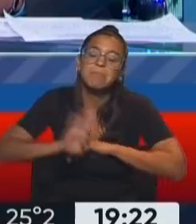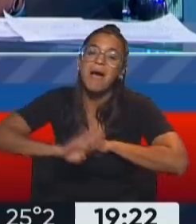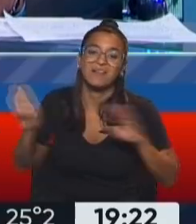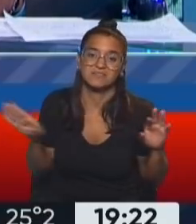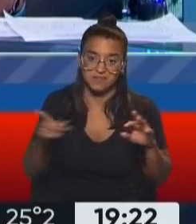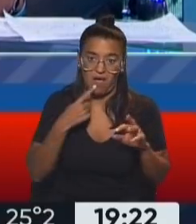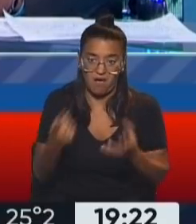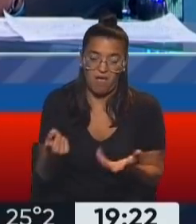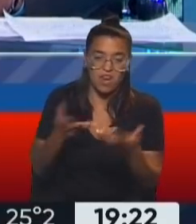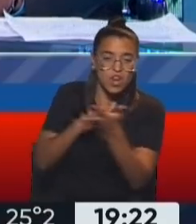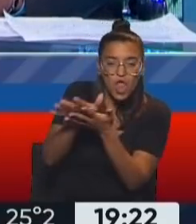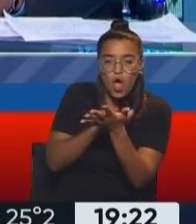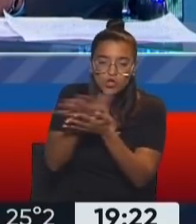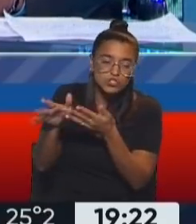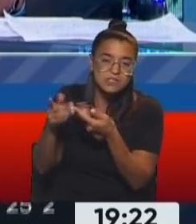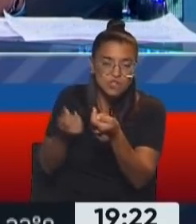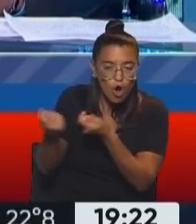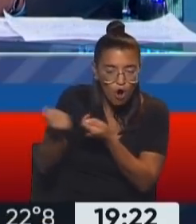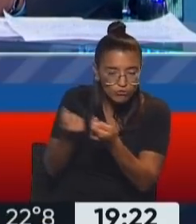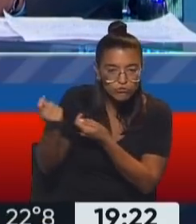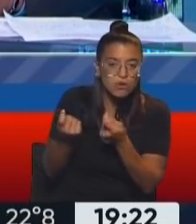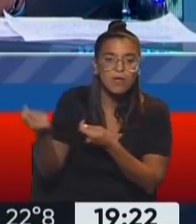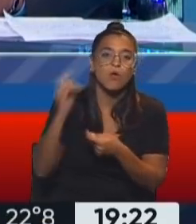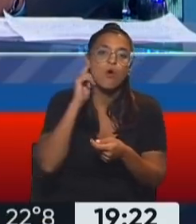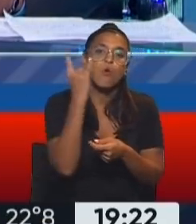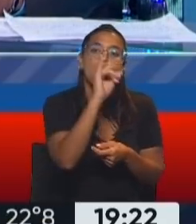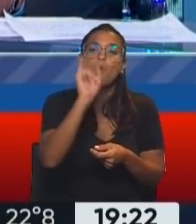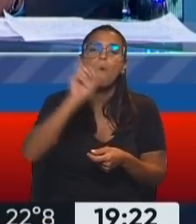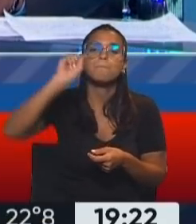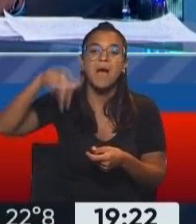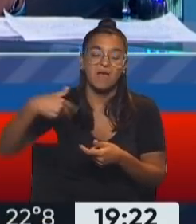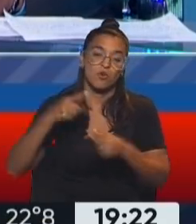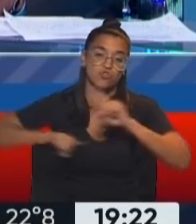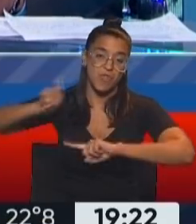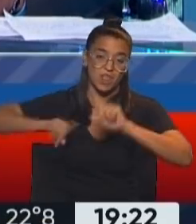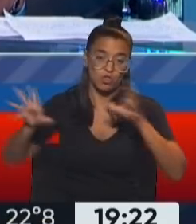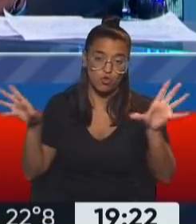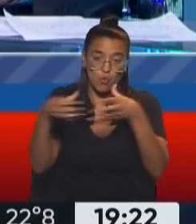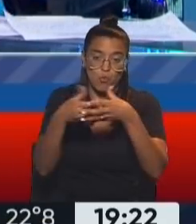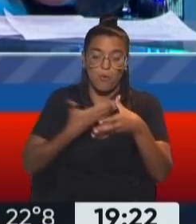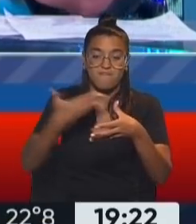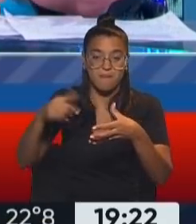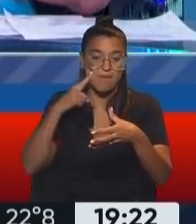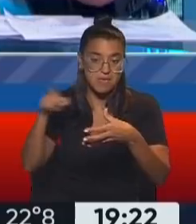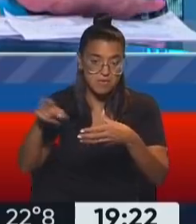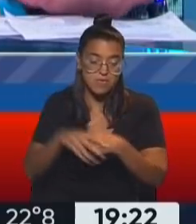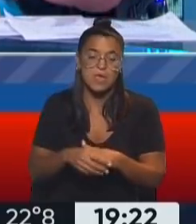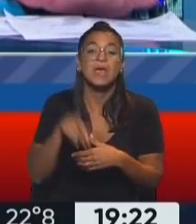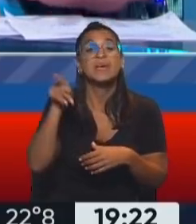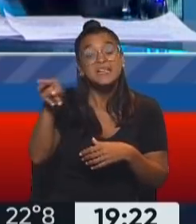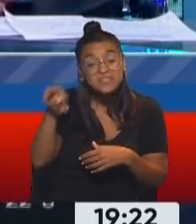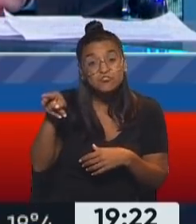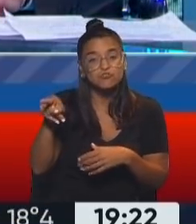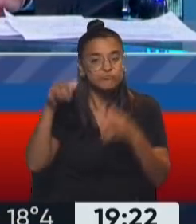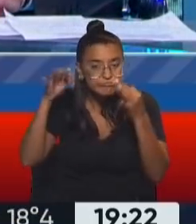en la negociación que viene manteniendo Martín Guzmán con el directorio del FMI. Eso es literal